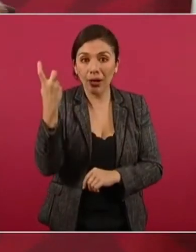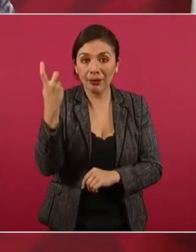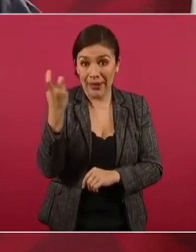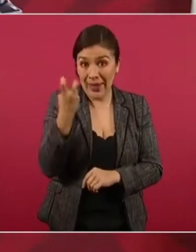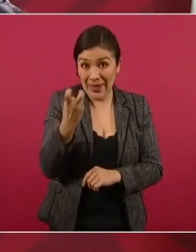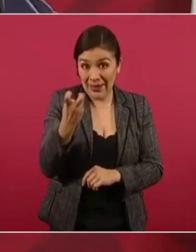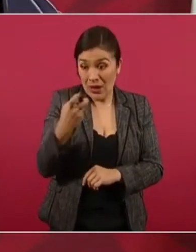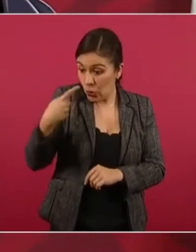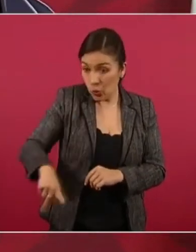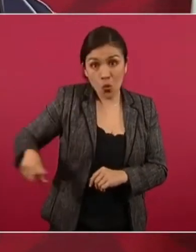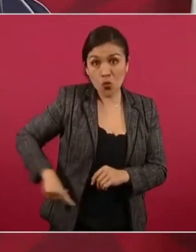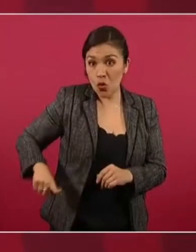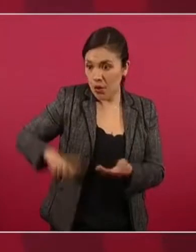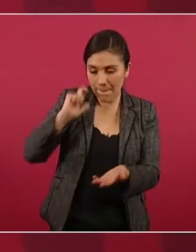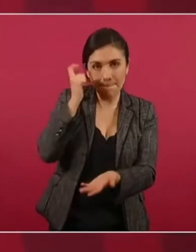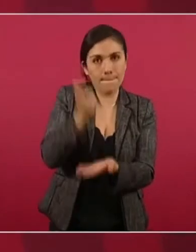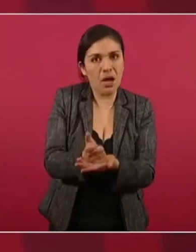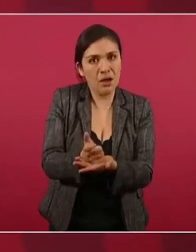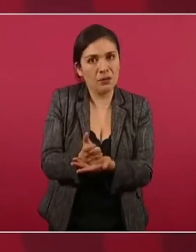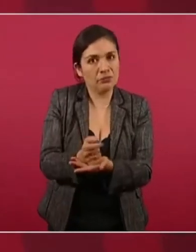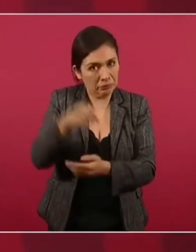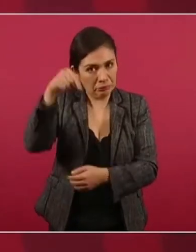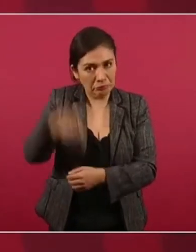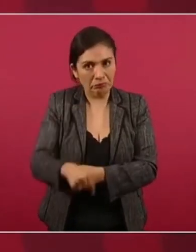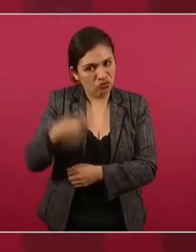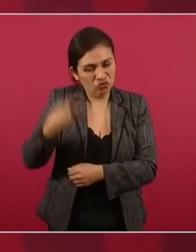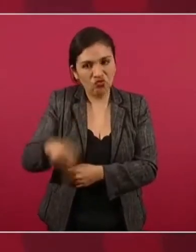Esa es inversión pública, inversión